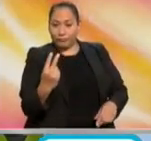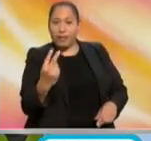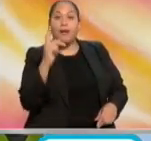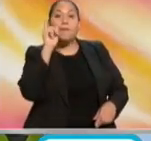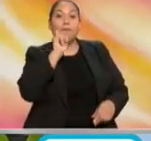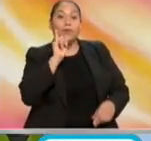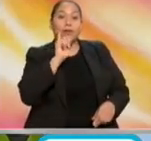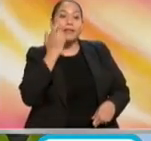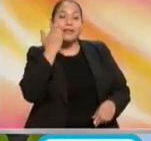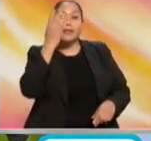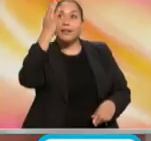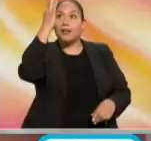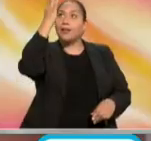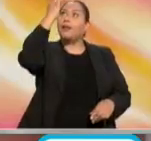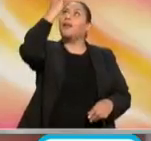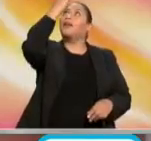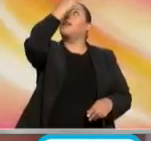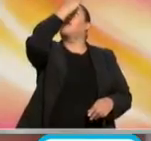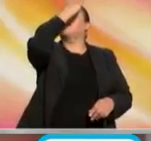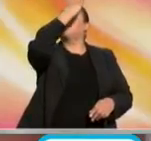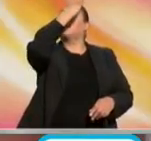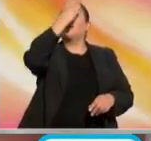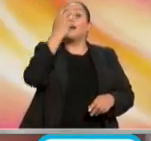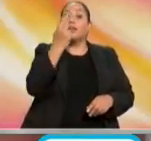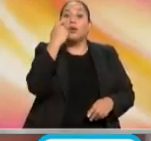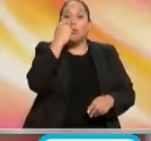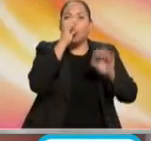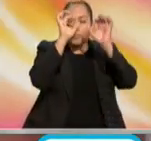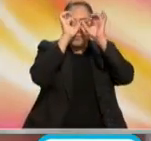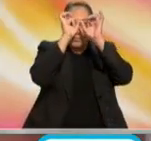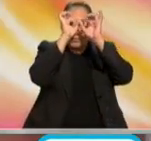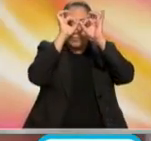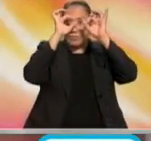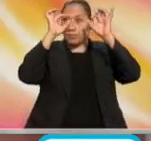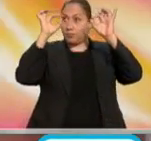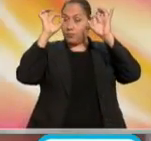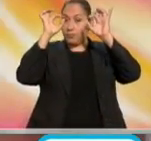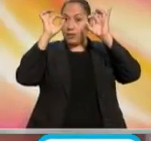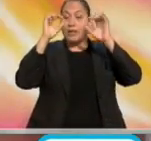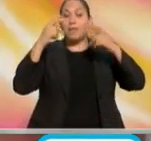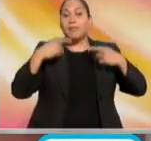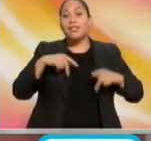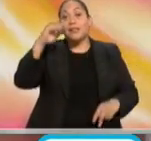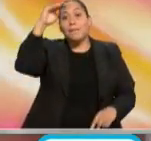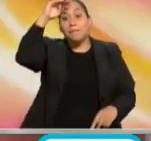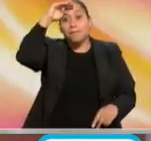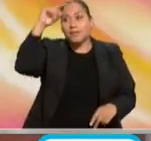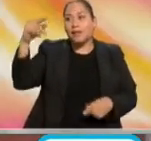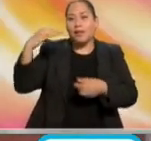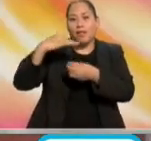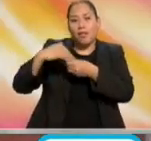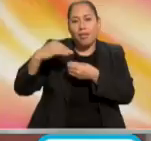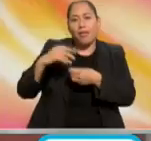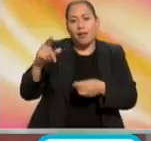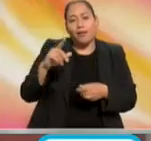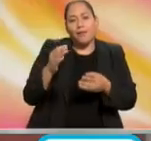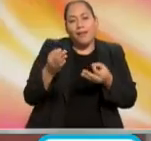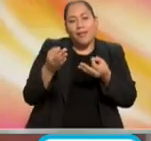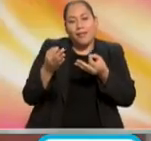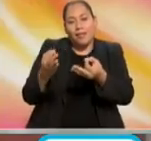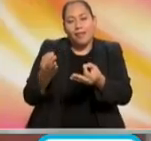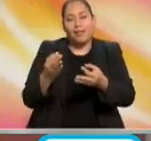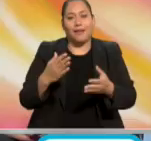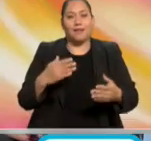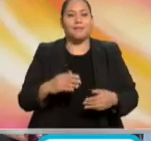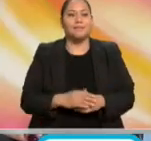procura ponerles gotas de belladona porque eso les dilata las pupilas y entonces la otra persona piensa que le es muy agradable. Ay, pero